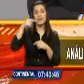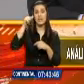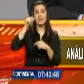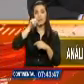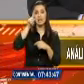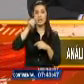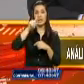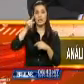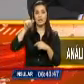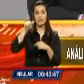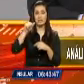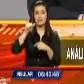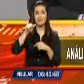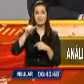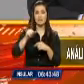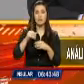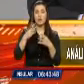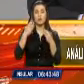en Gaza,